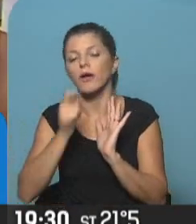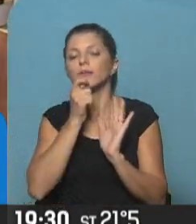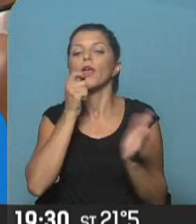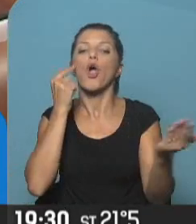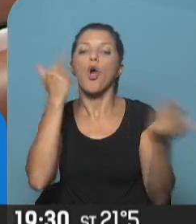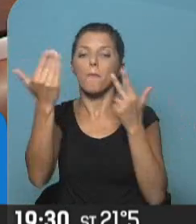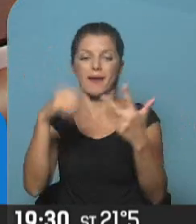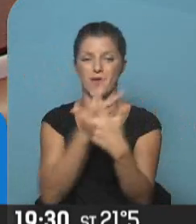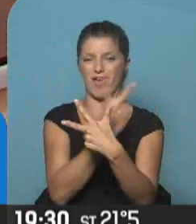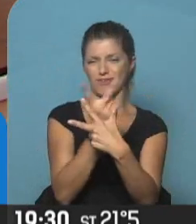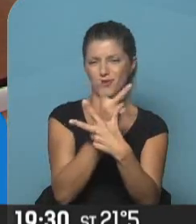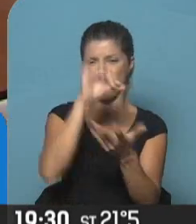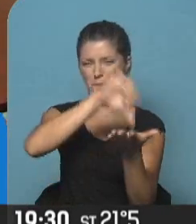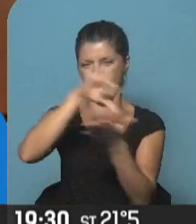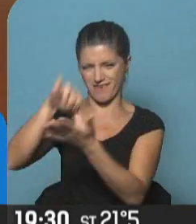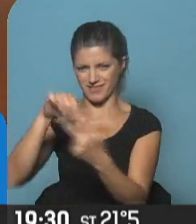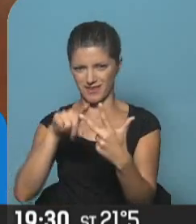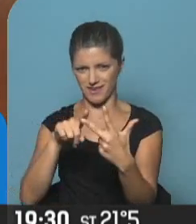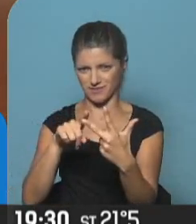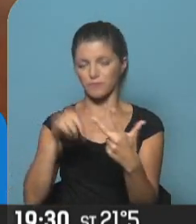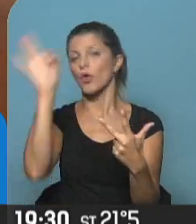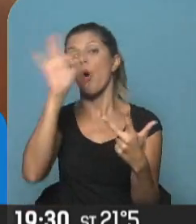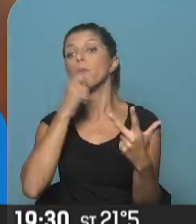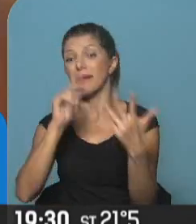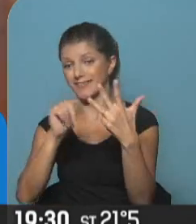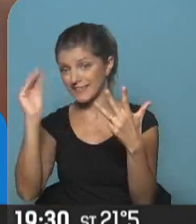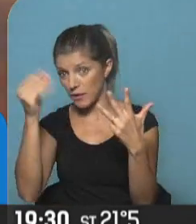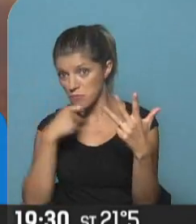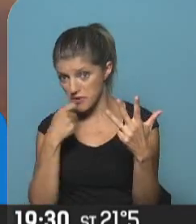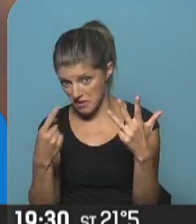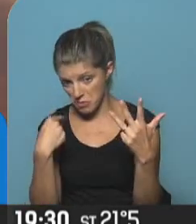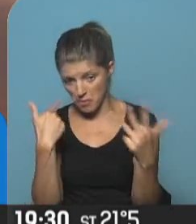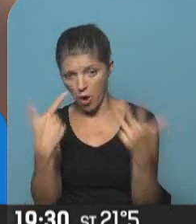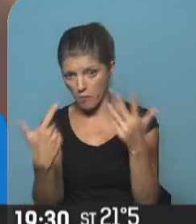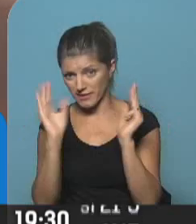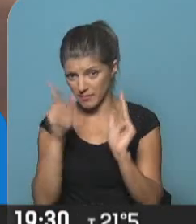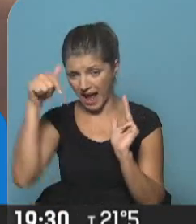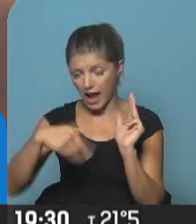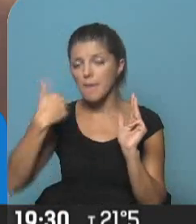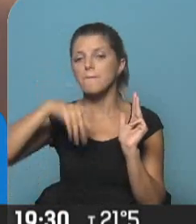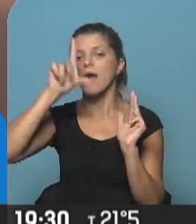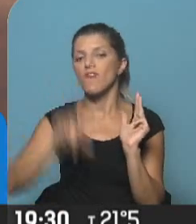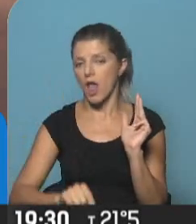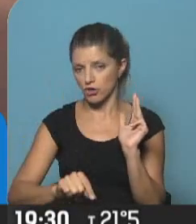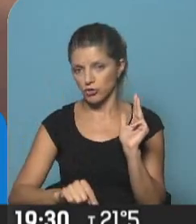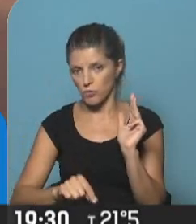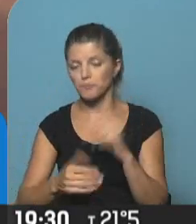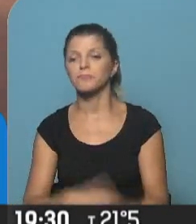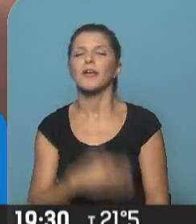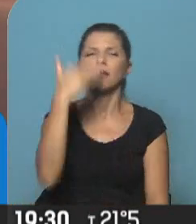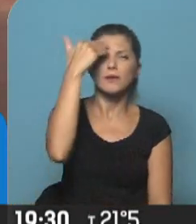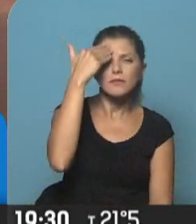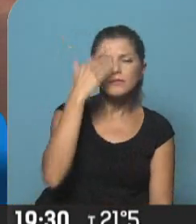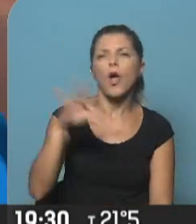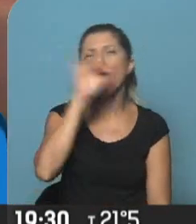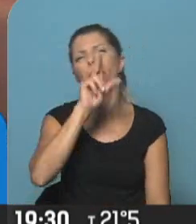que observamos en países comparables como Brasil, Uruguay, Chile. Están entre un 15 y un 25% según el